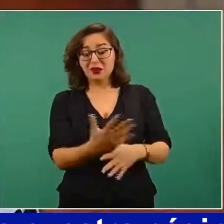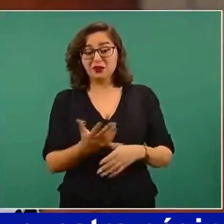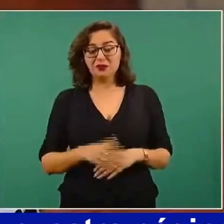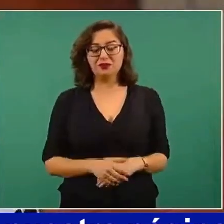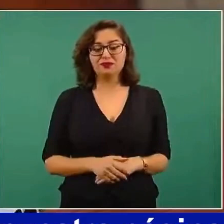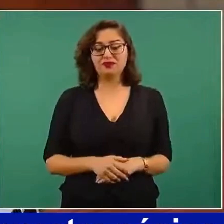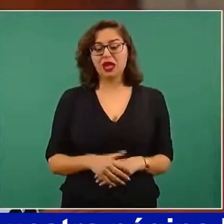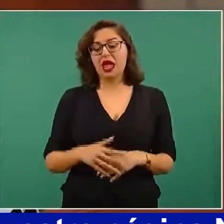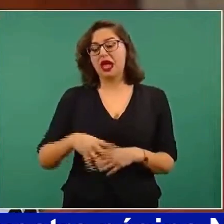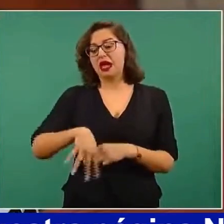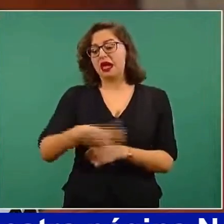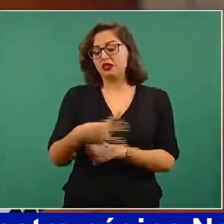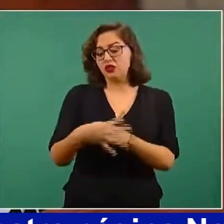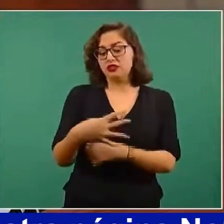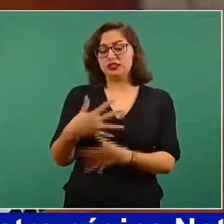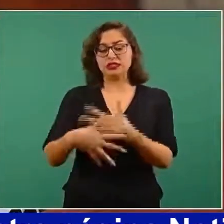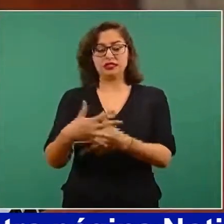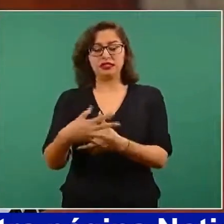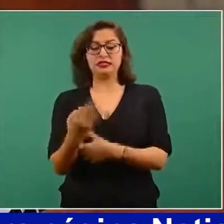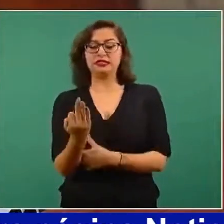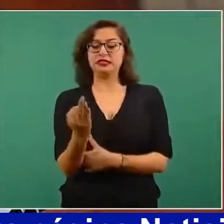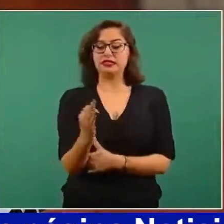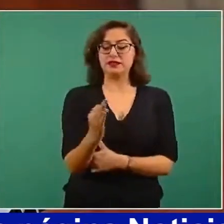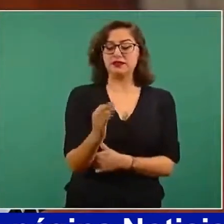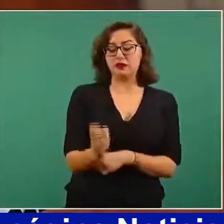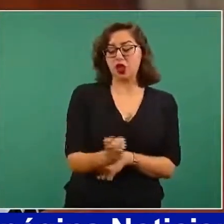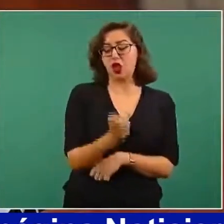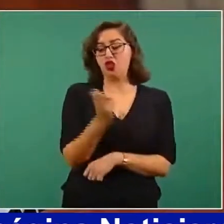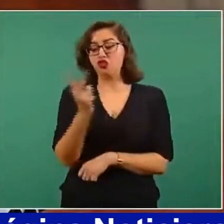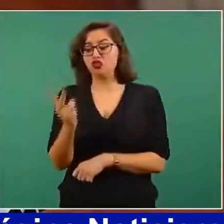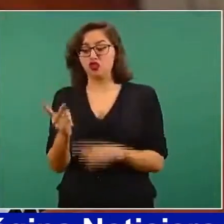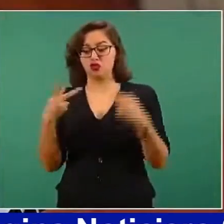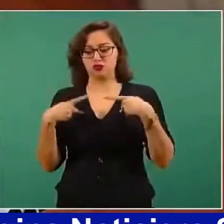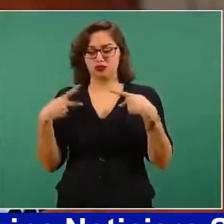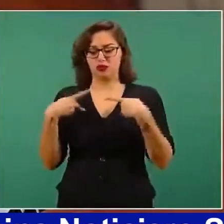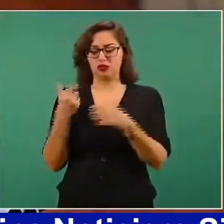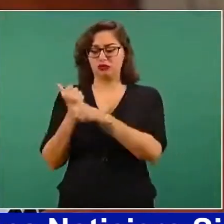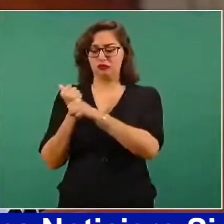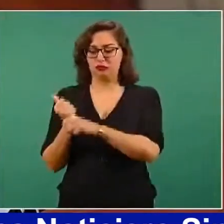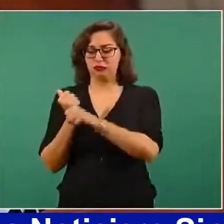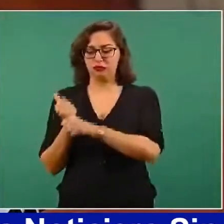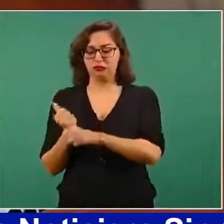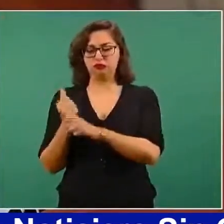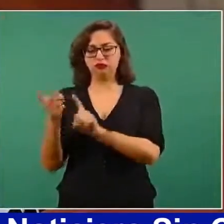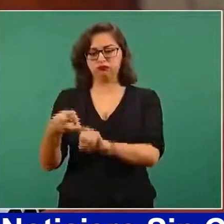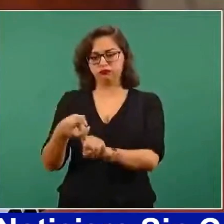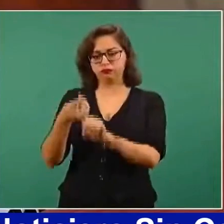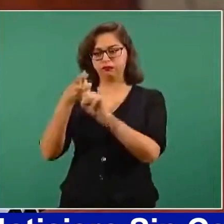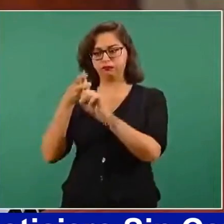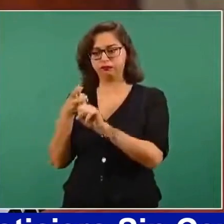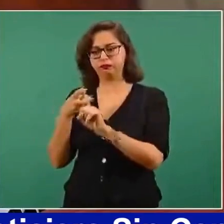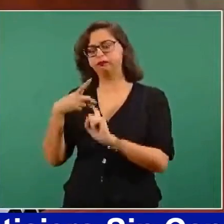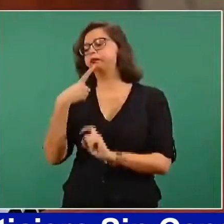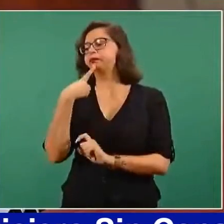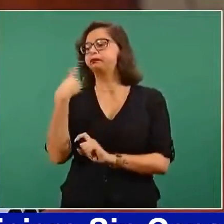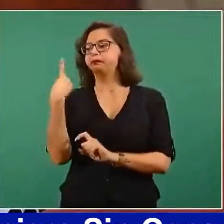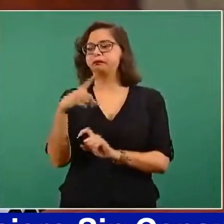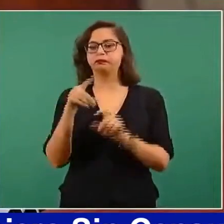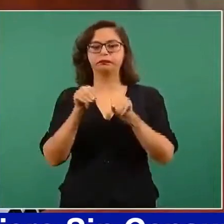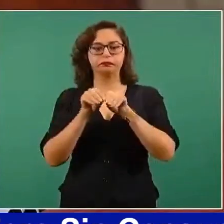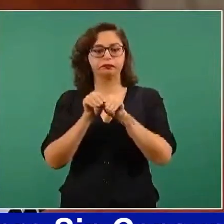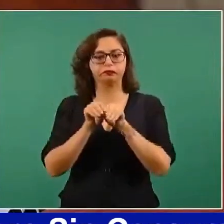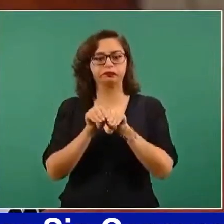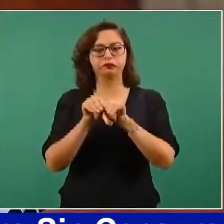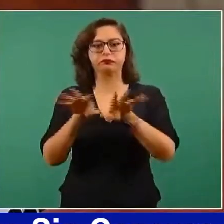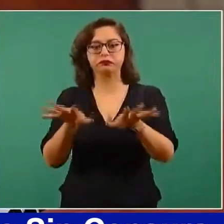febrero, 2 de las presuntas víctimas ampliaron su declaración, porque no salió ahorita en el video,